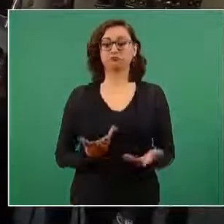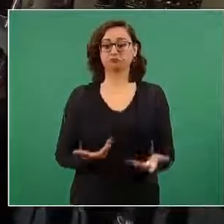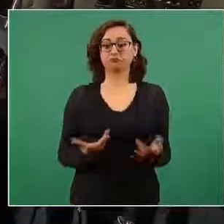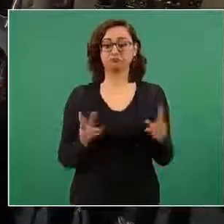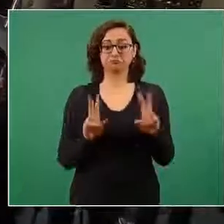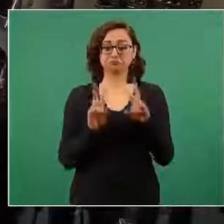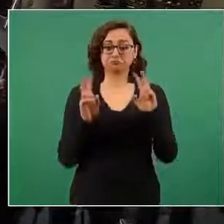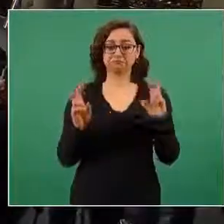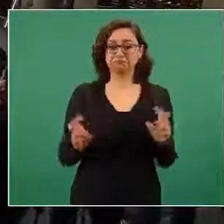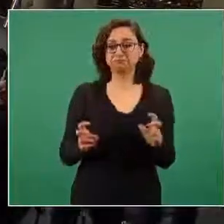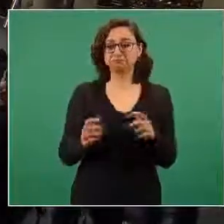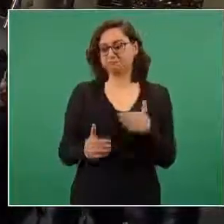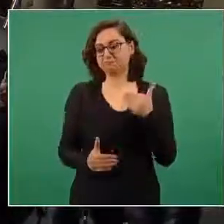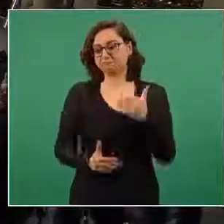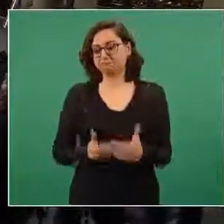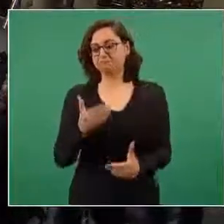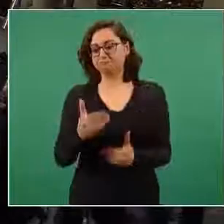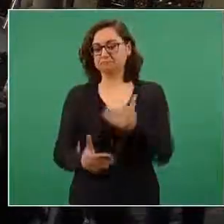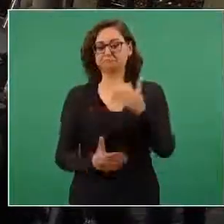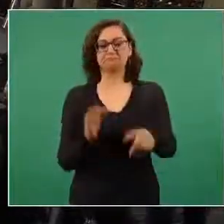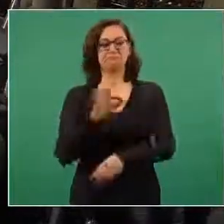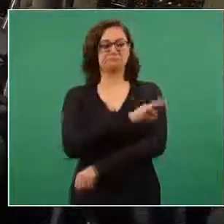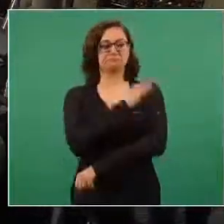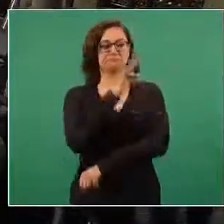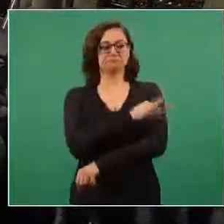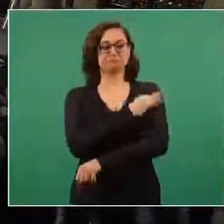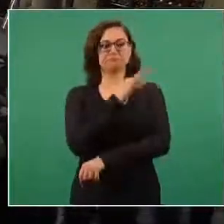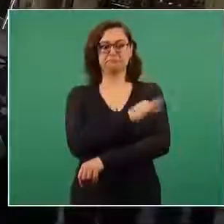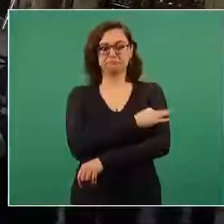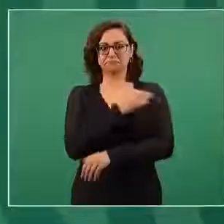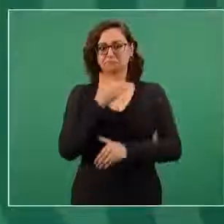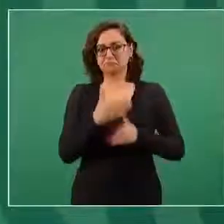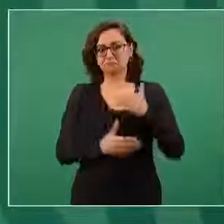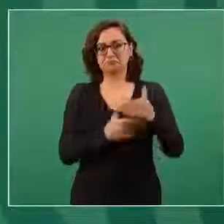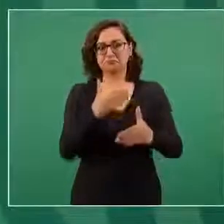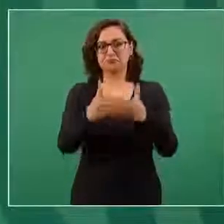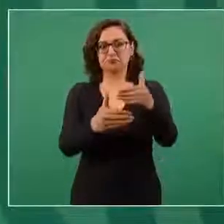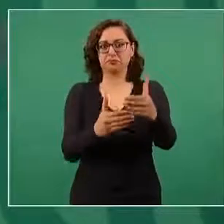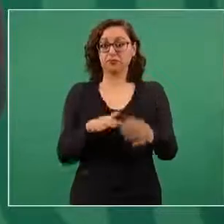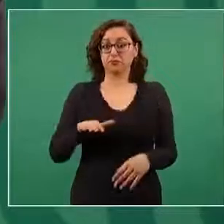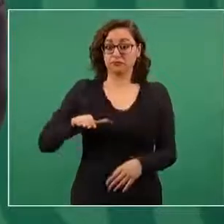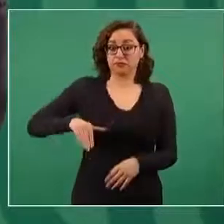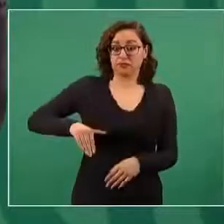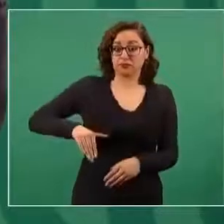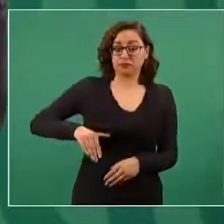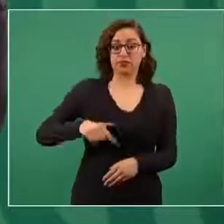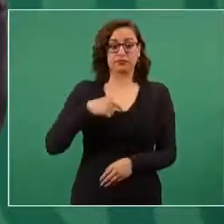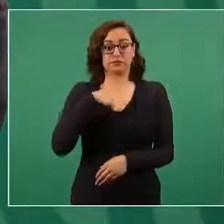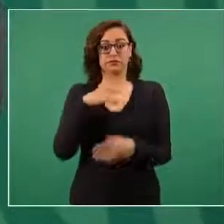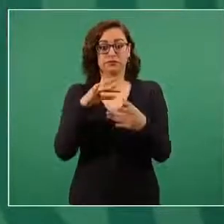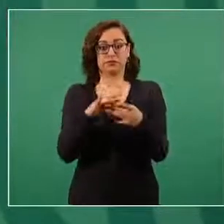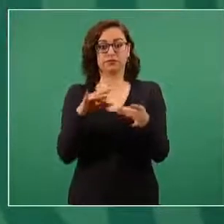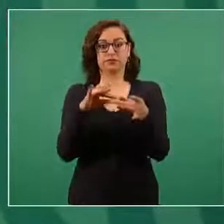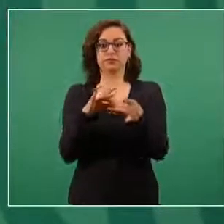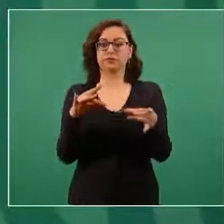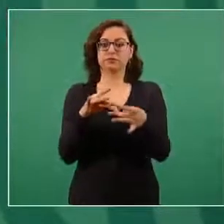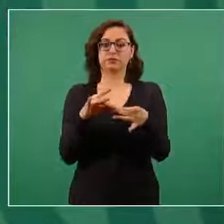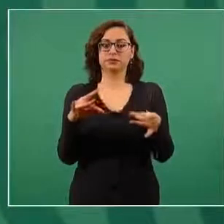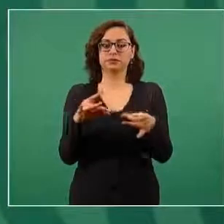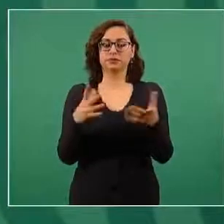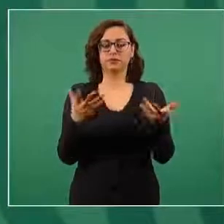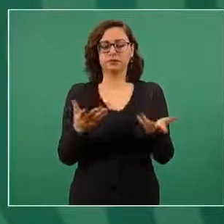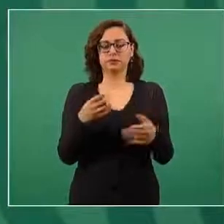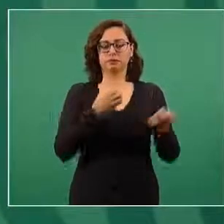avanzando en la vacunación. Decía yo que le agradecíamos a